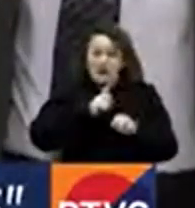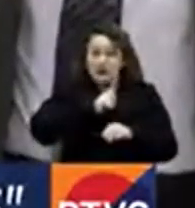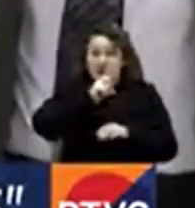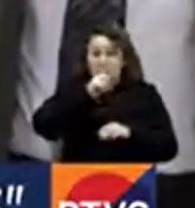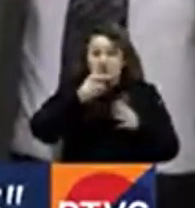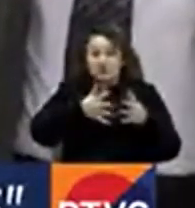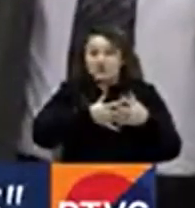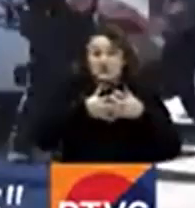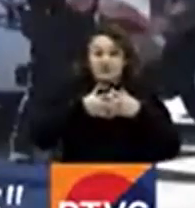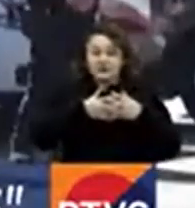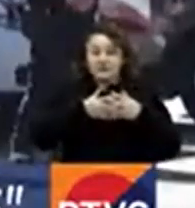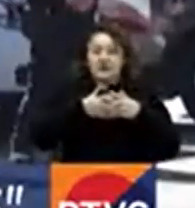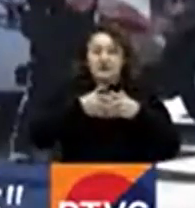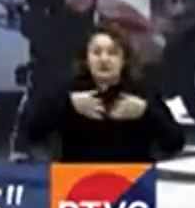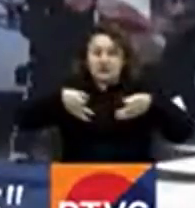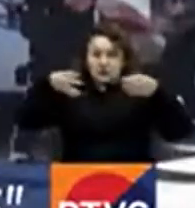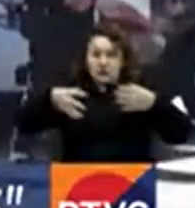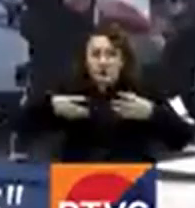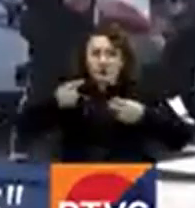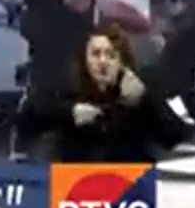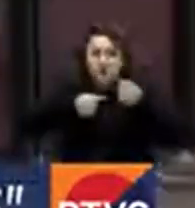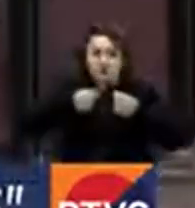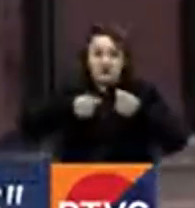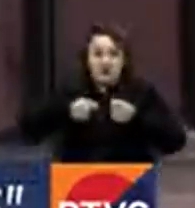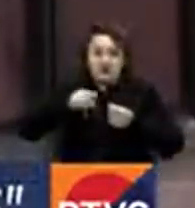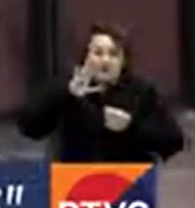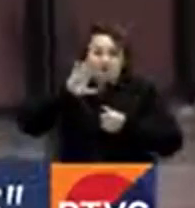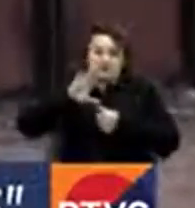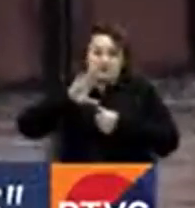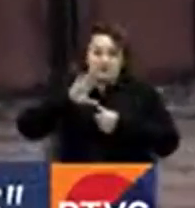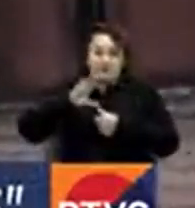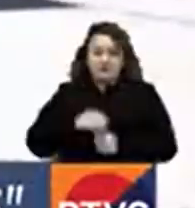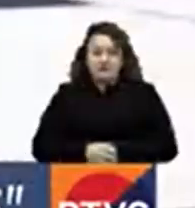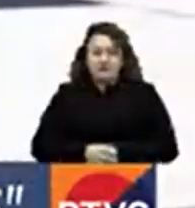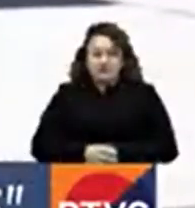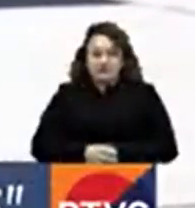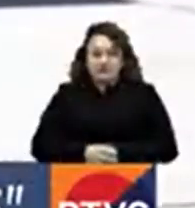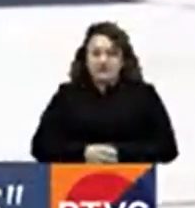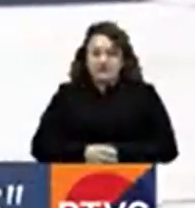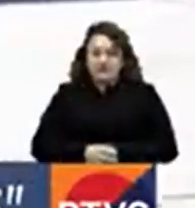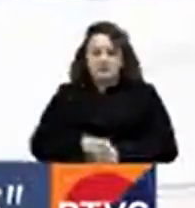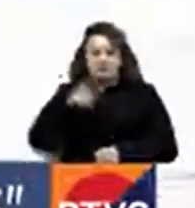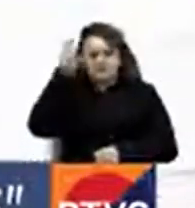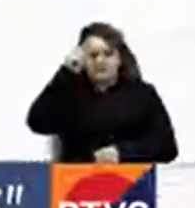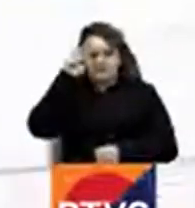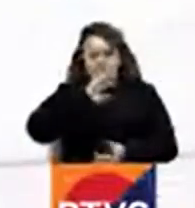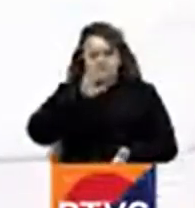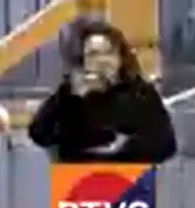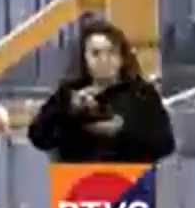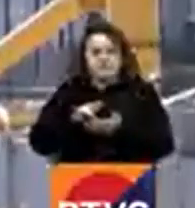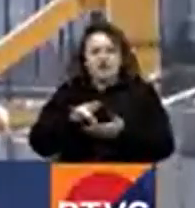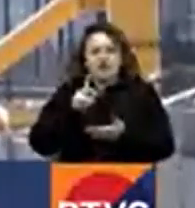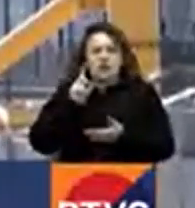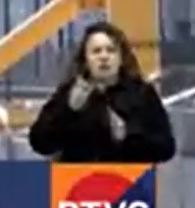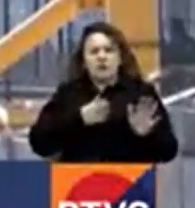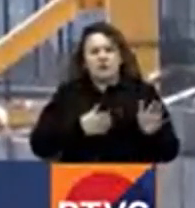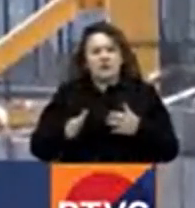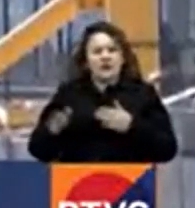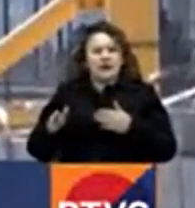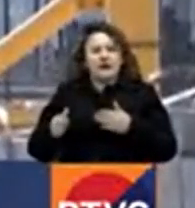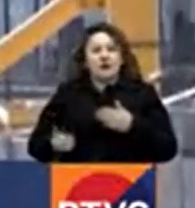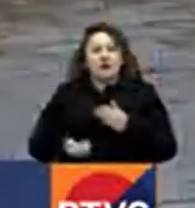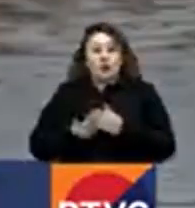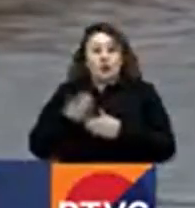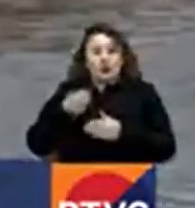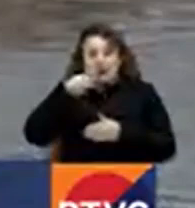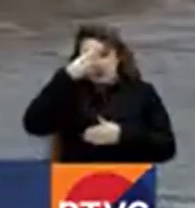sobre la seguridad y la economía regional. El arribo de Biden sucede poco después de hacer público su plan de retornar a